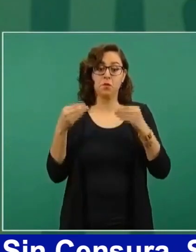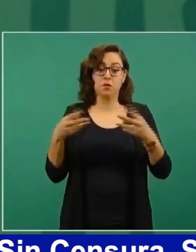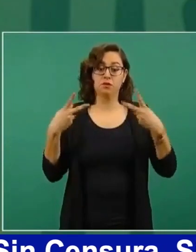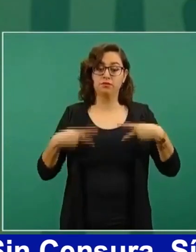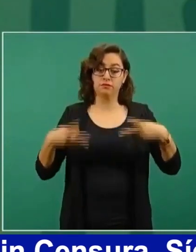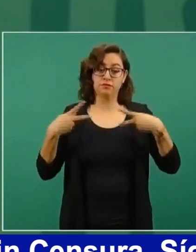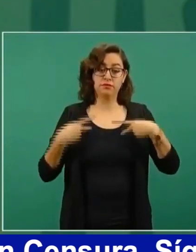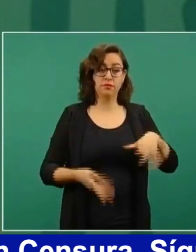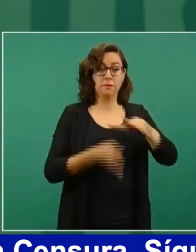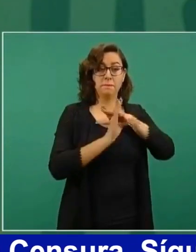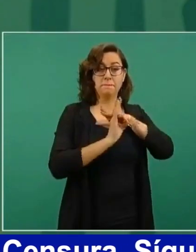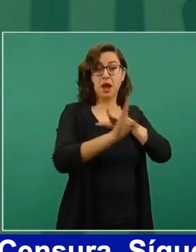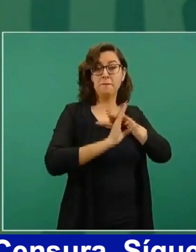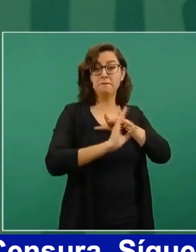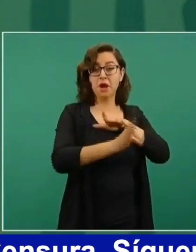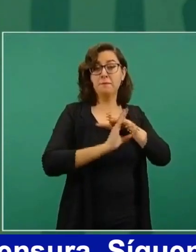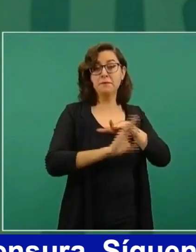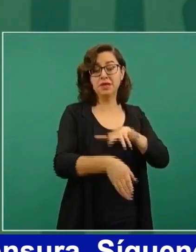que